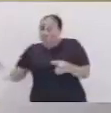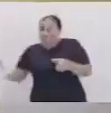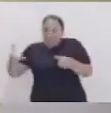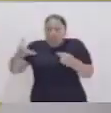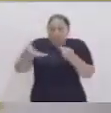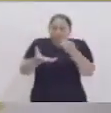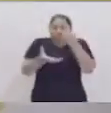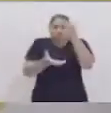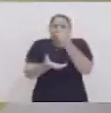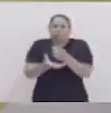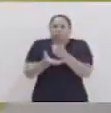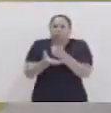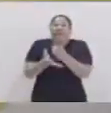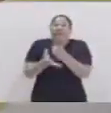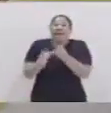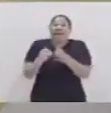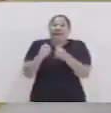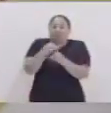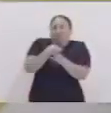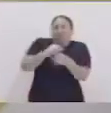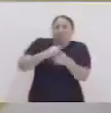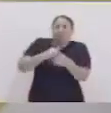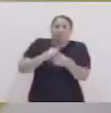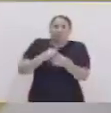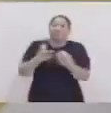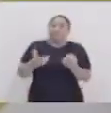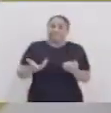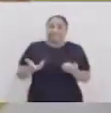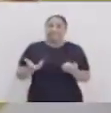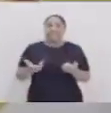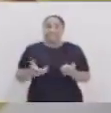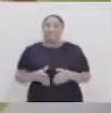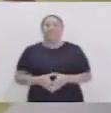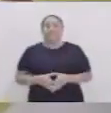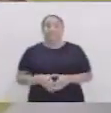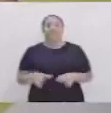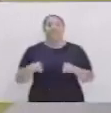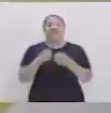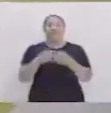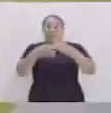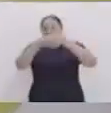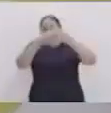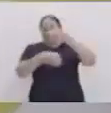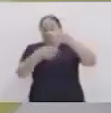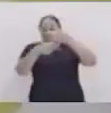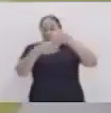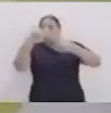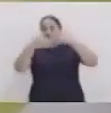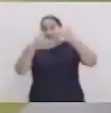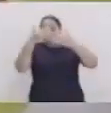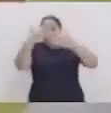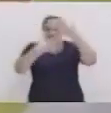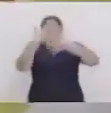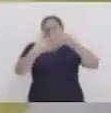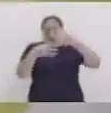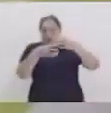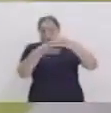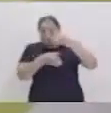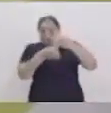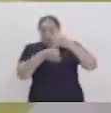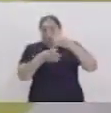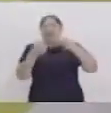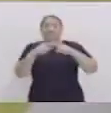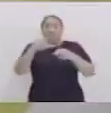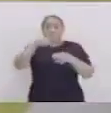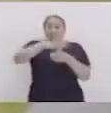¿Por qué? Porque el vidrio se va a dilatar, pero la tapadera también se va a dilatar y el material de la tapadera se dilata más que el